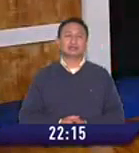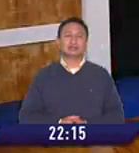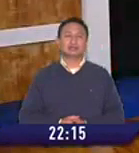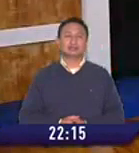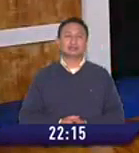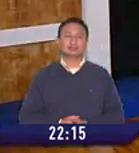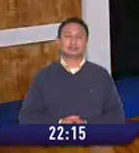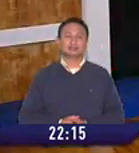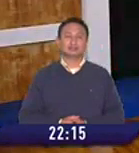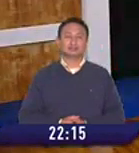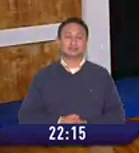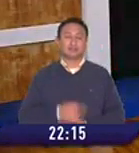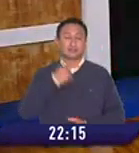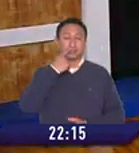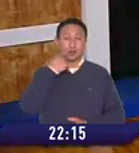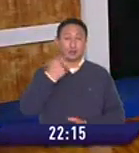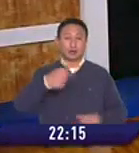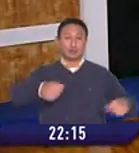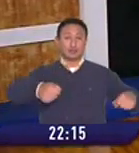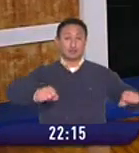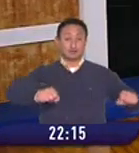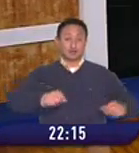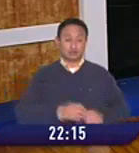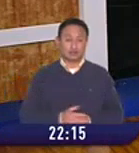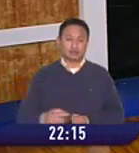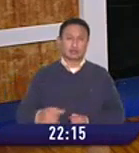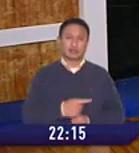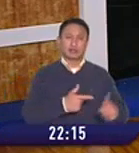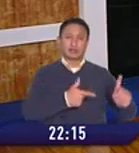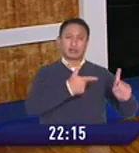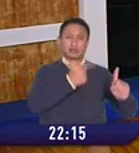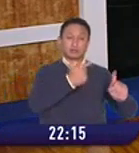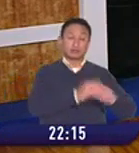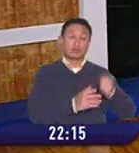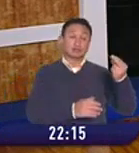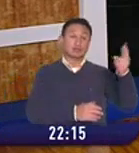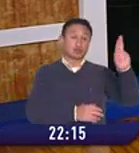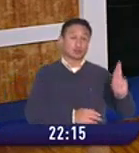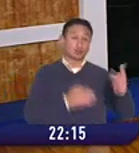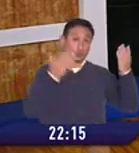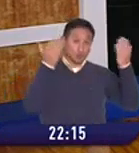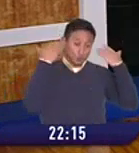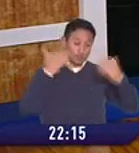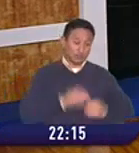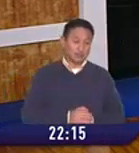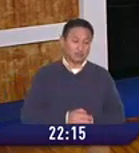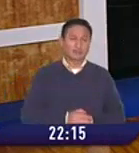Un hombre que se movilizaba en su motocicleta fue acribillado en el suroeste de Guayaquil.